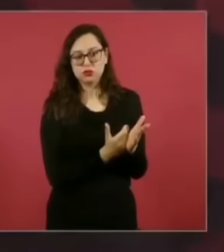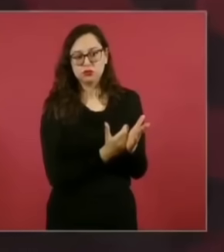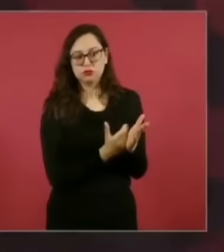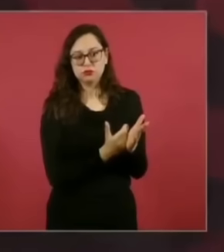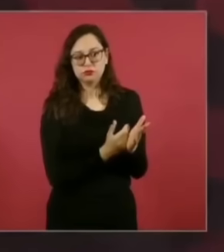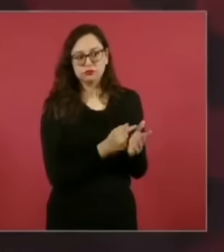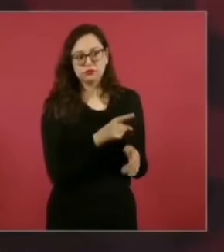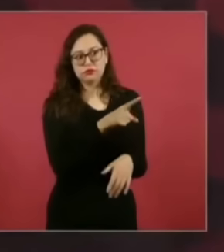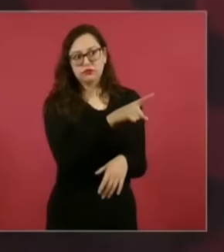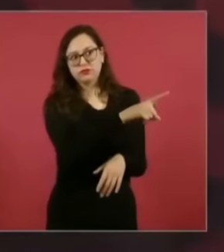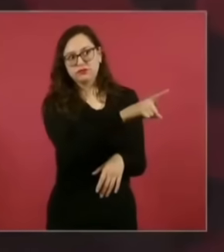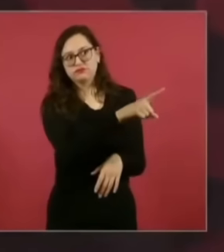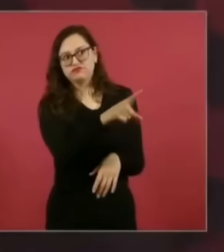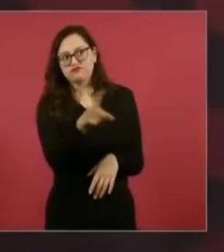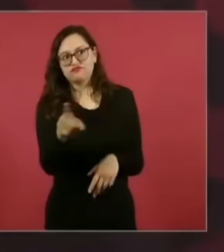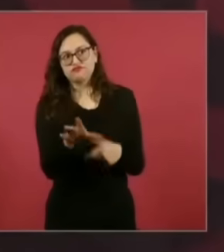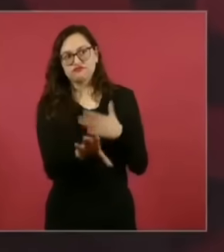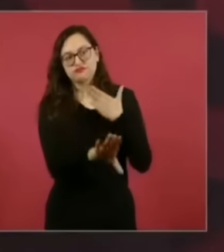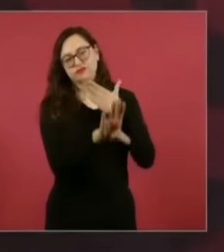¿Por qué a él sí